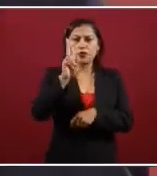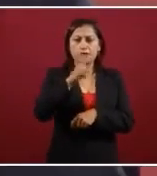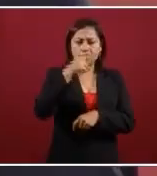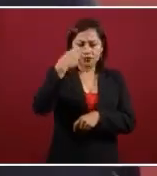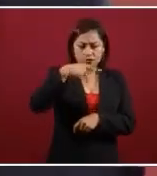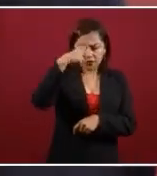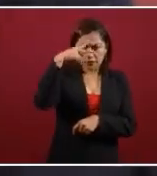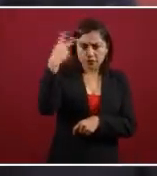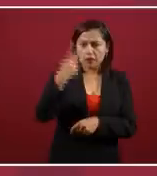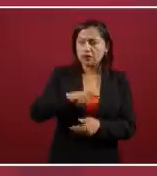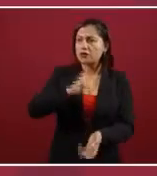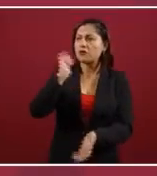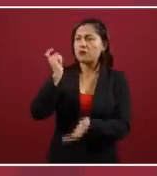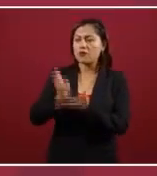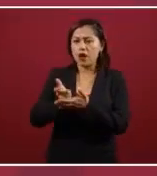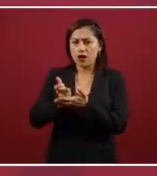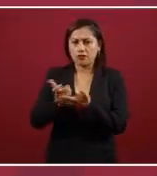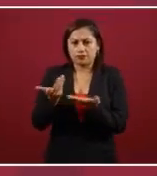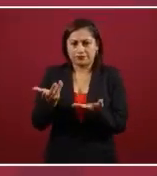pues sí, está bien,